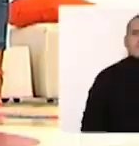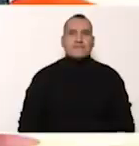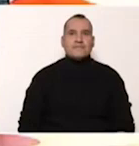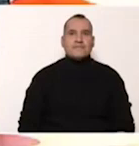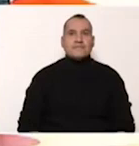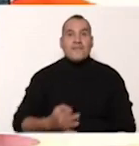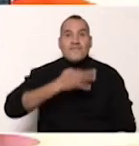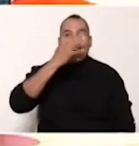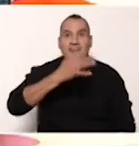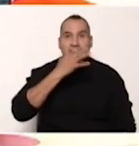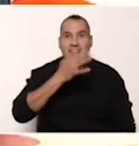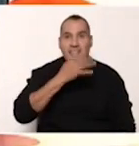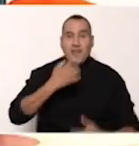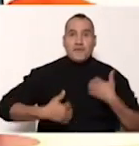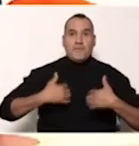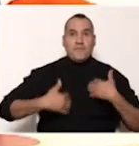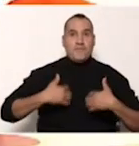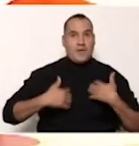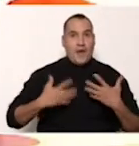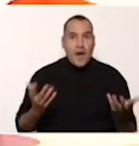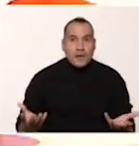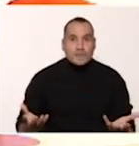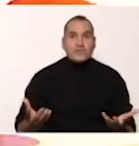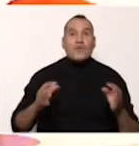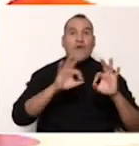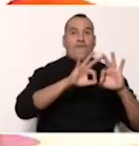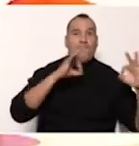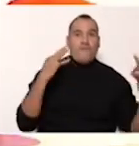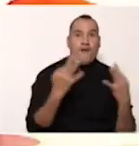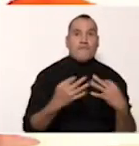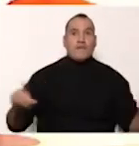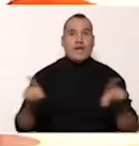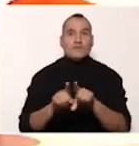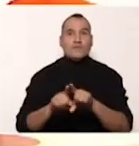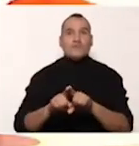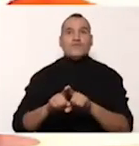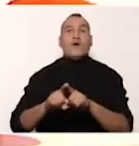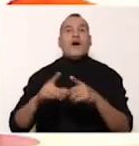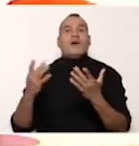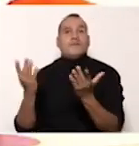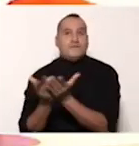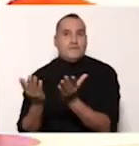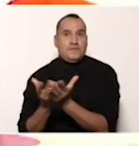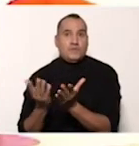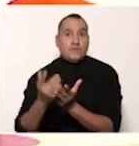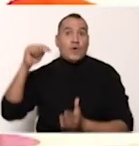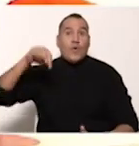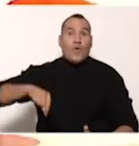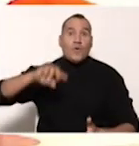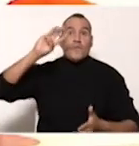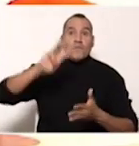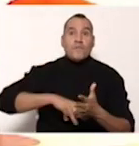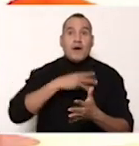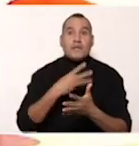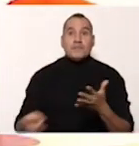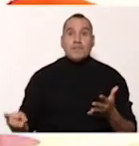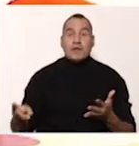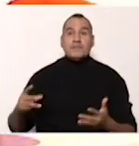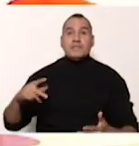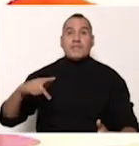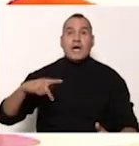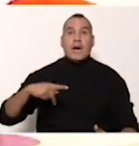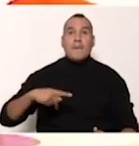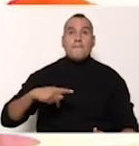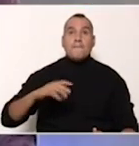Feliz miércoles para todos, bienvenidos a una emisión más de Cada Familia, una escuela, miércoles de números, miércoles de polinomios y sus